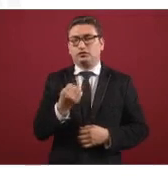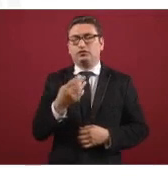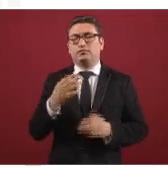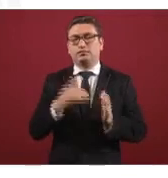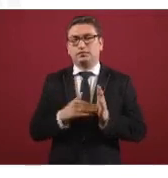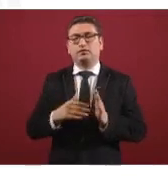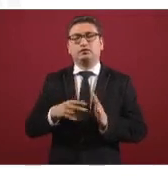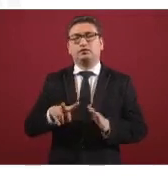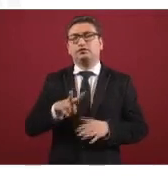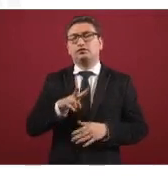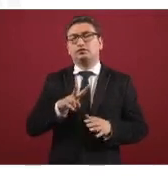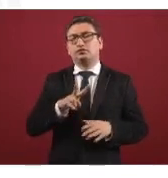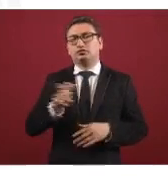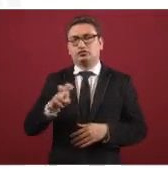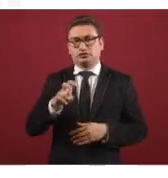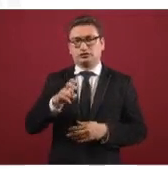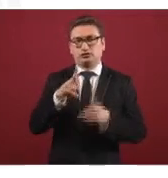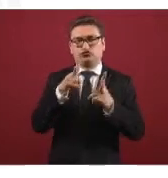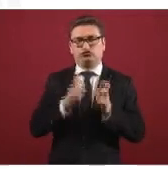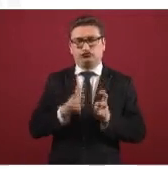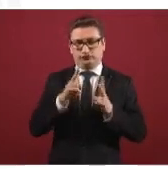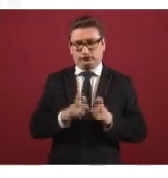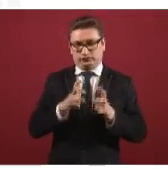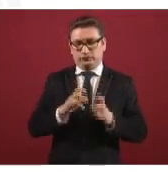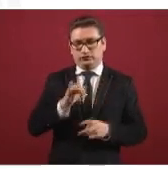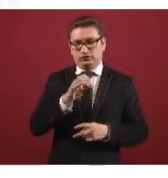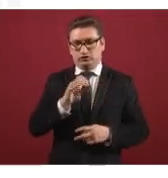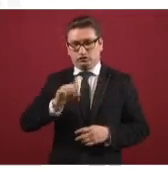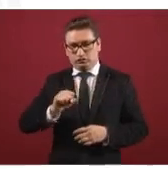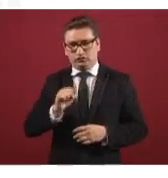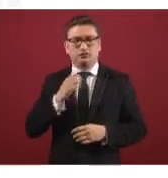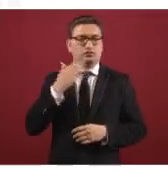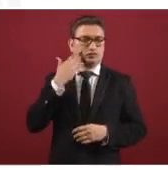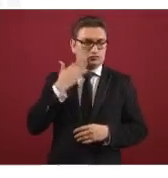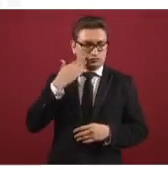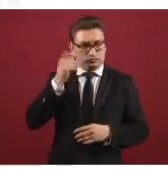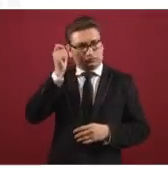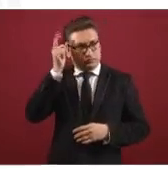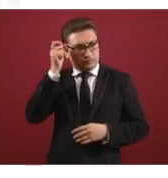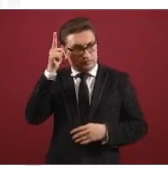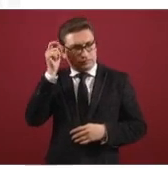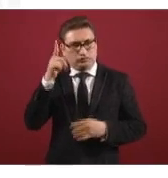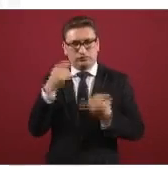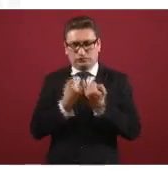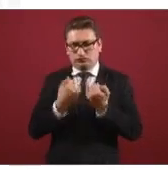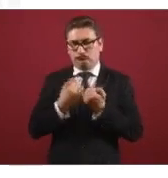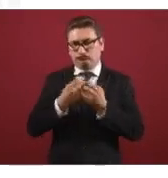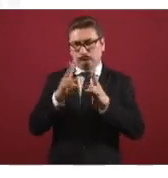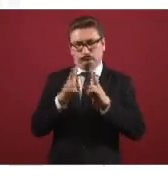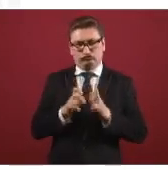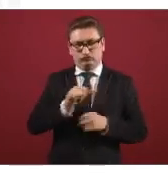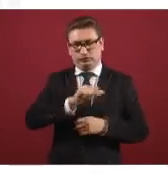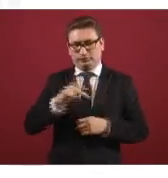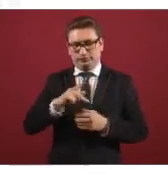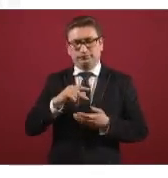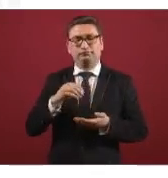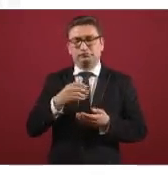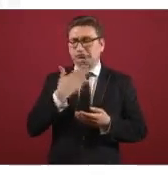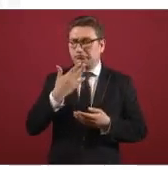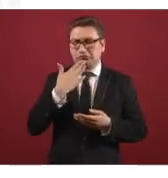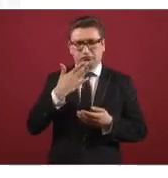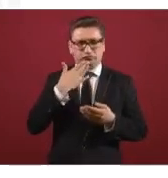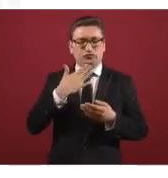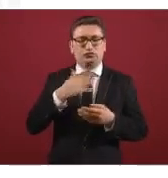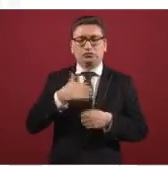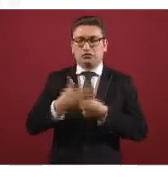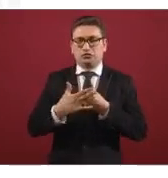99.240 descargas en el sistema iOS y Android, muy, muy alto el número. Estamos seguros que en esta